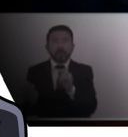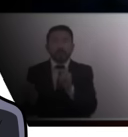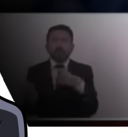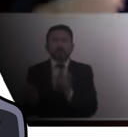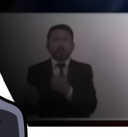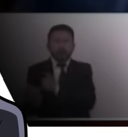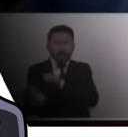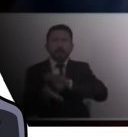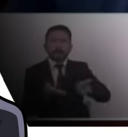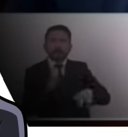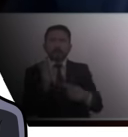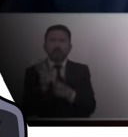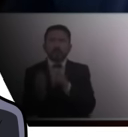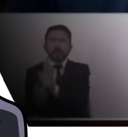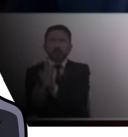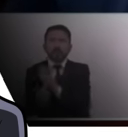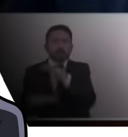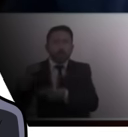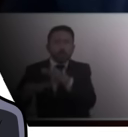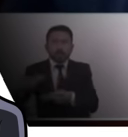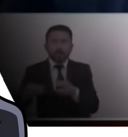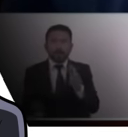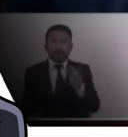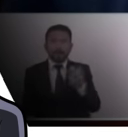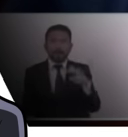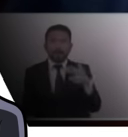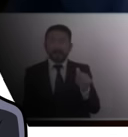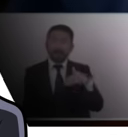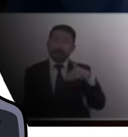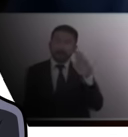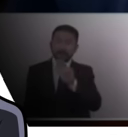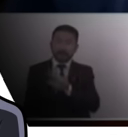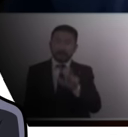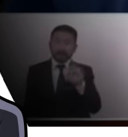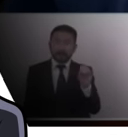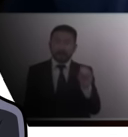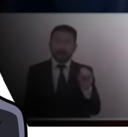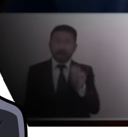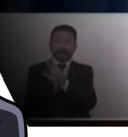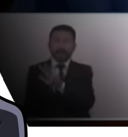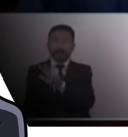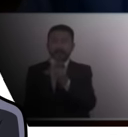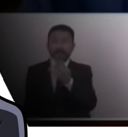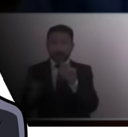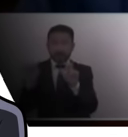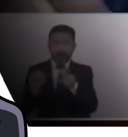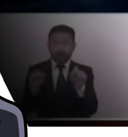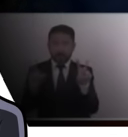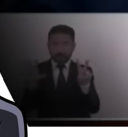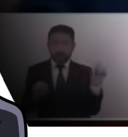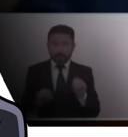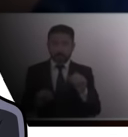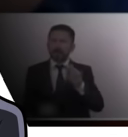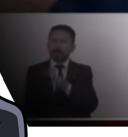somos responsables y las tenemos que pagar. La brecha es de un poco más de 330 millones, 3.7%. Pero